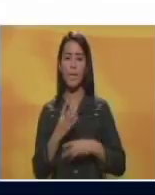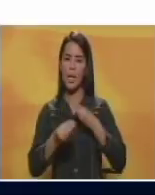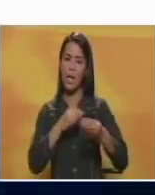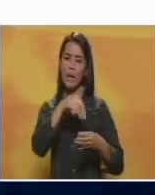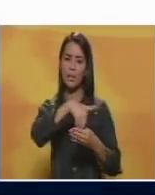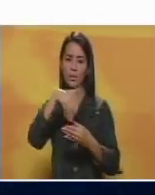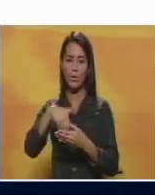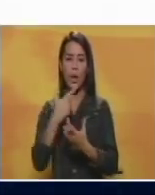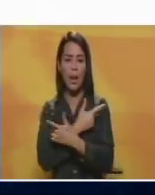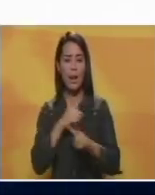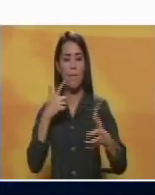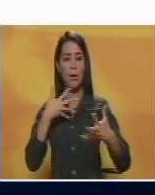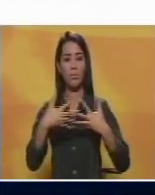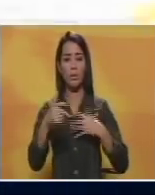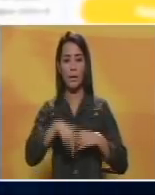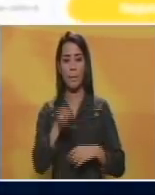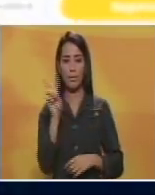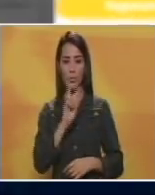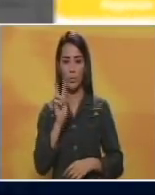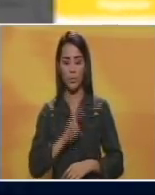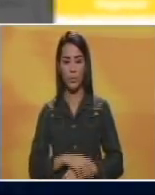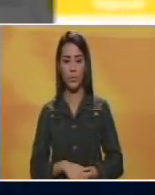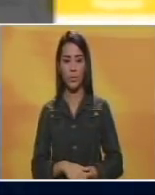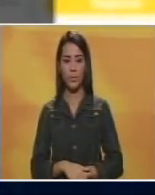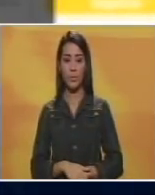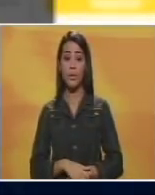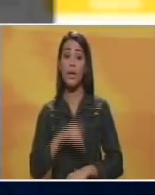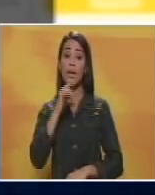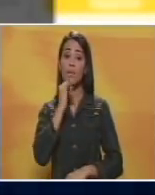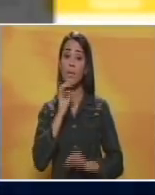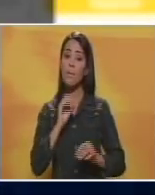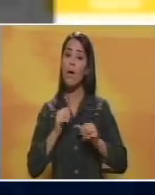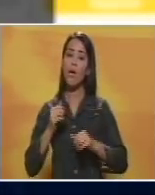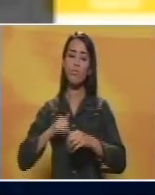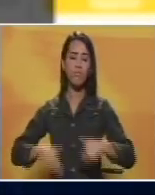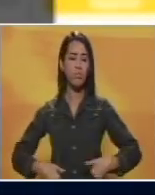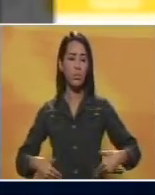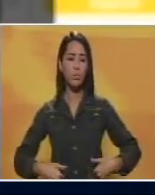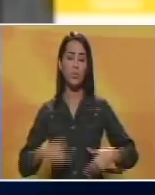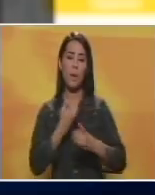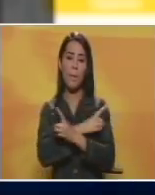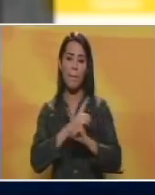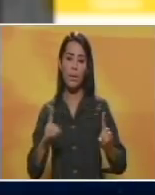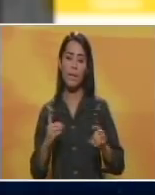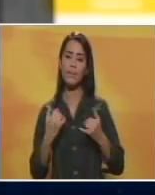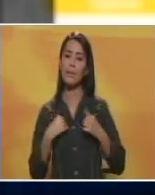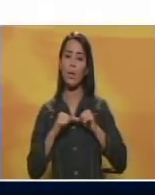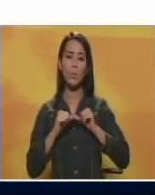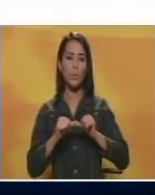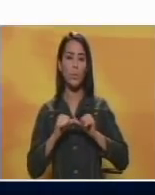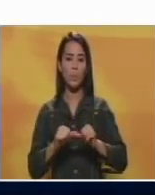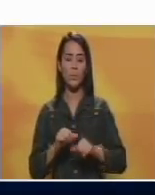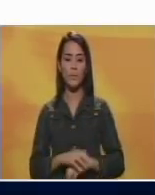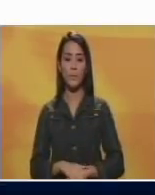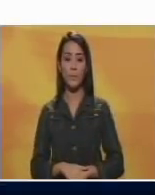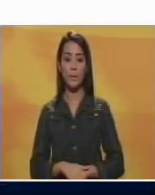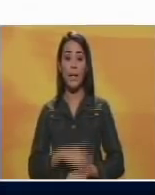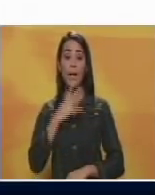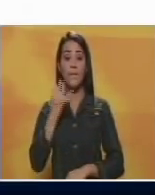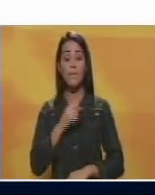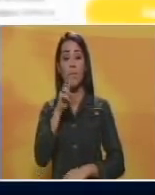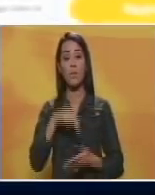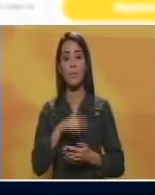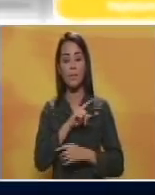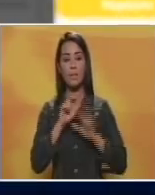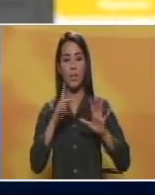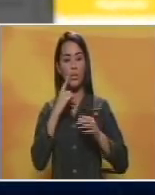elecciones libres y transparentes en Venezuela. Insistió en que la lucha por el rescate de la democracia debe continuar y afirmó que este 2018 habrá